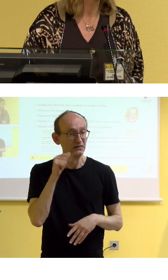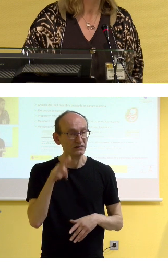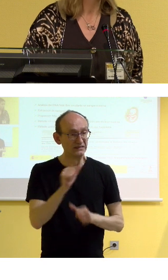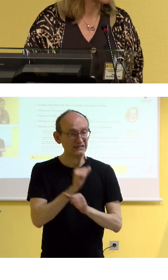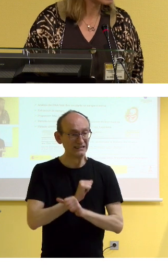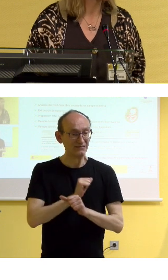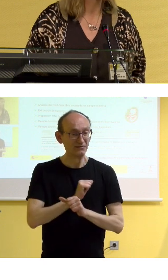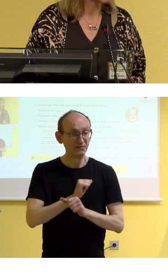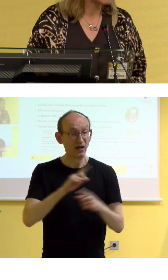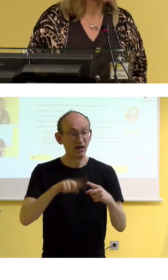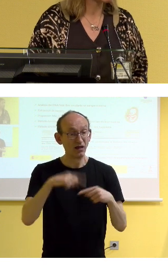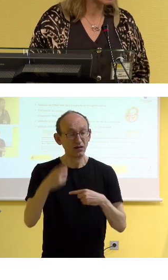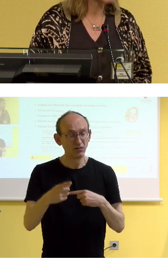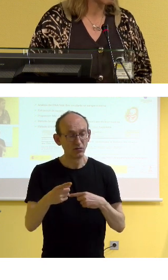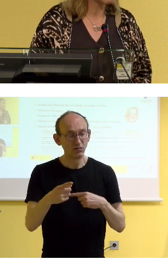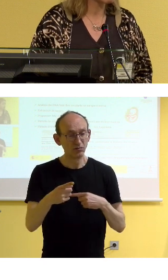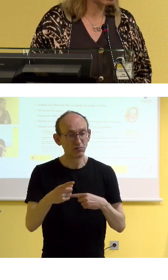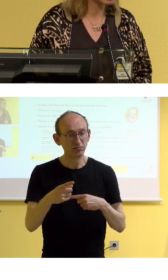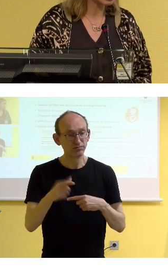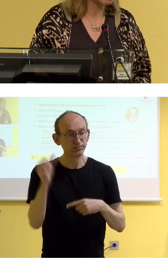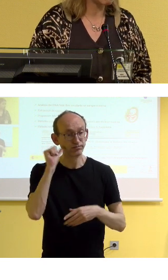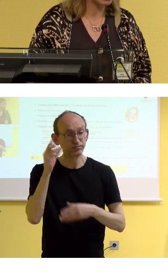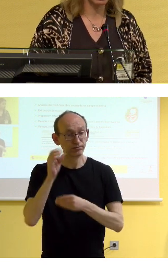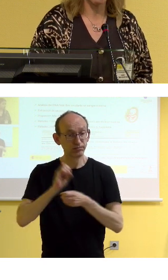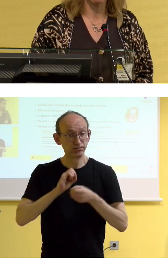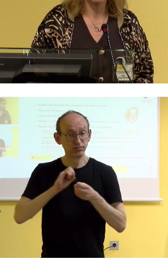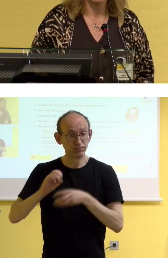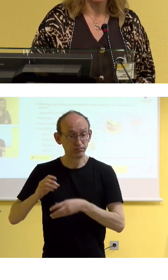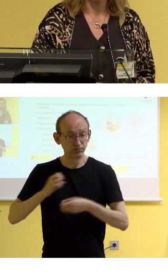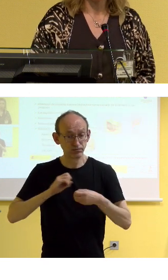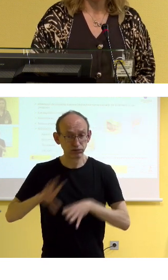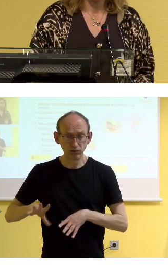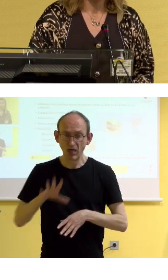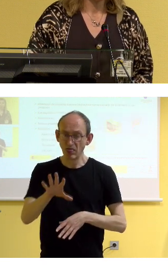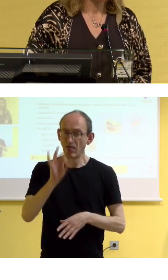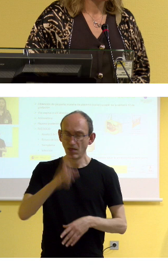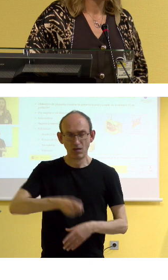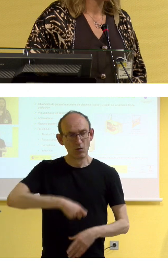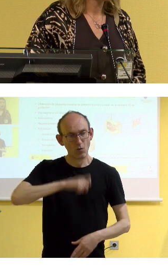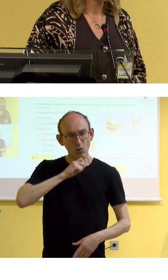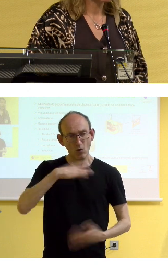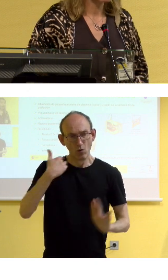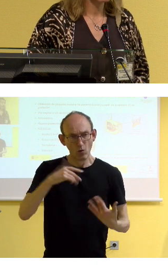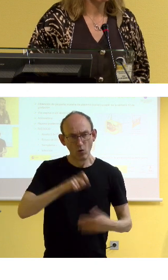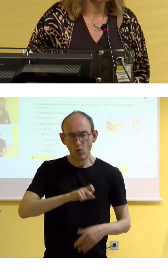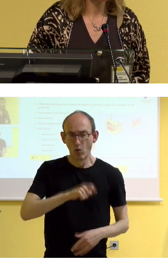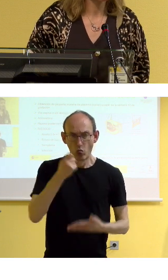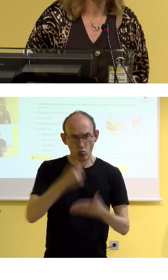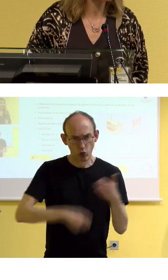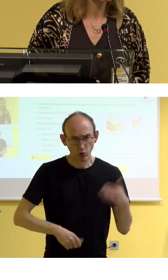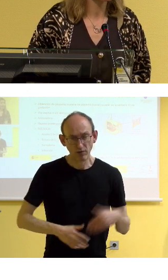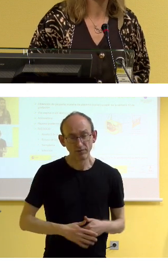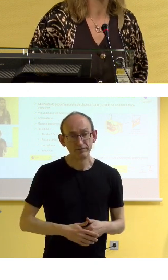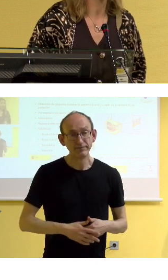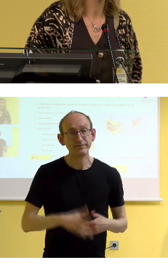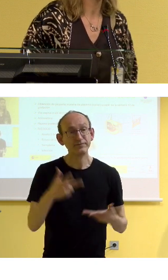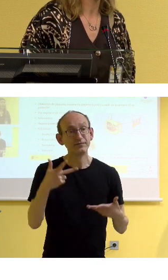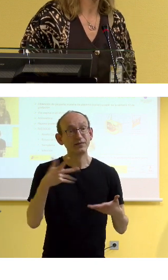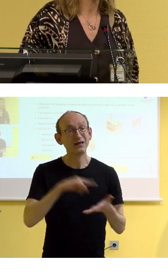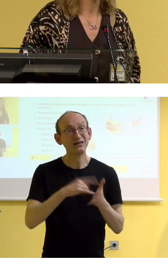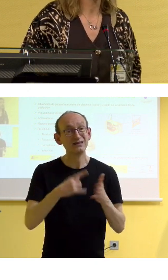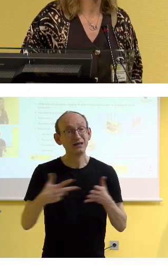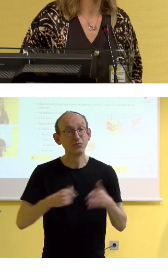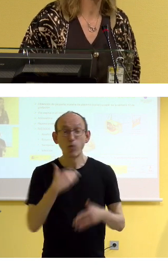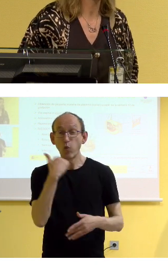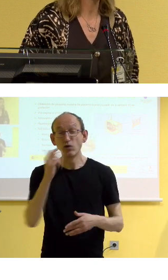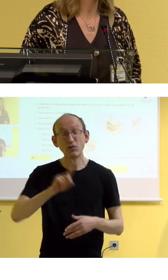momentos luego tener que decidir una interrupción voluntaria del embarazo. La técnica prenatal invasiva más precoz que se puede